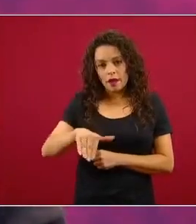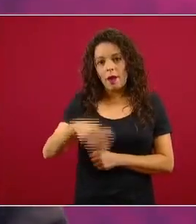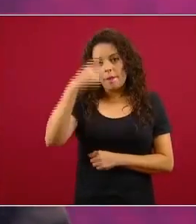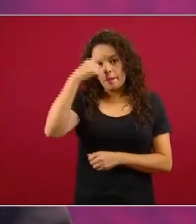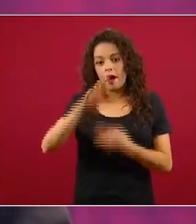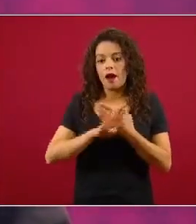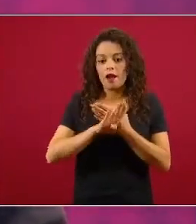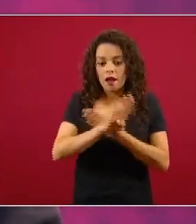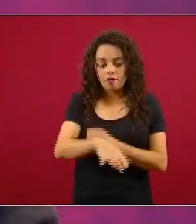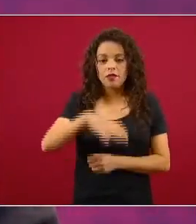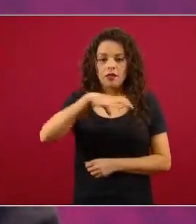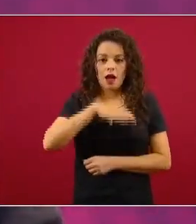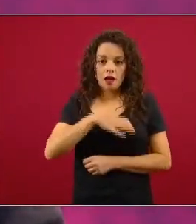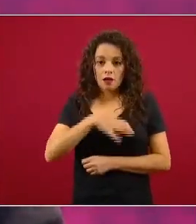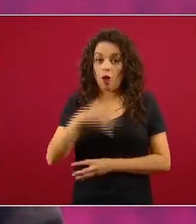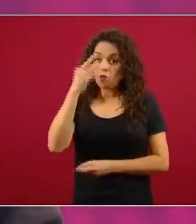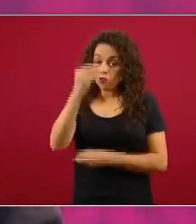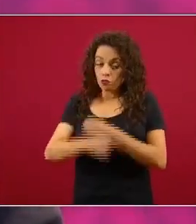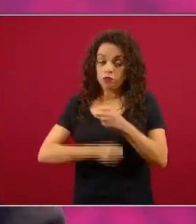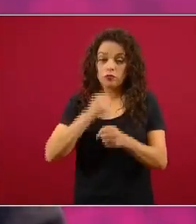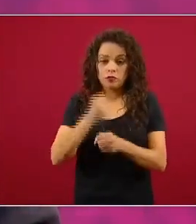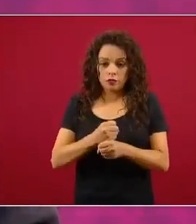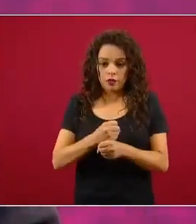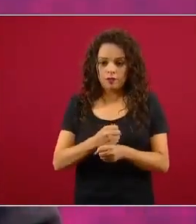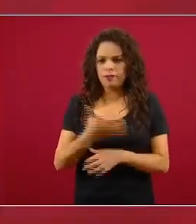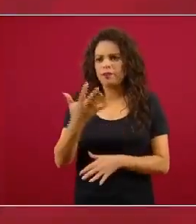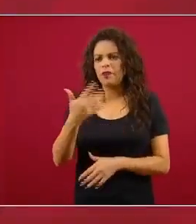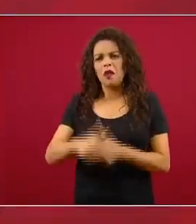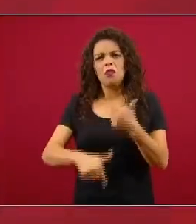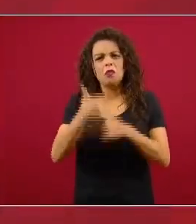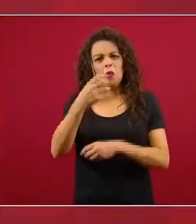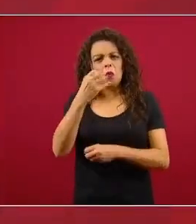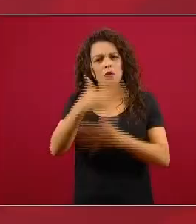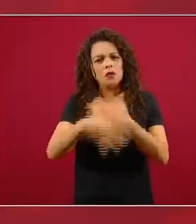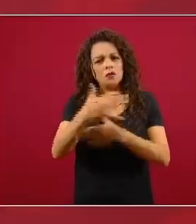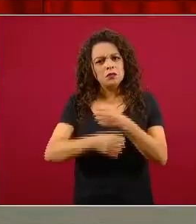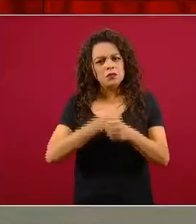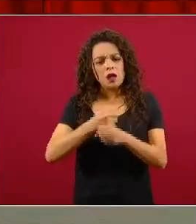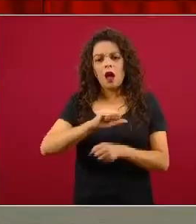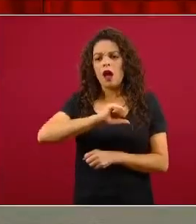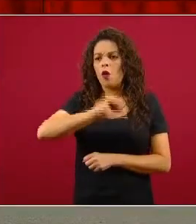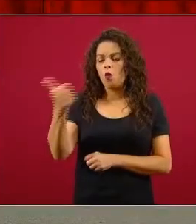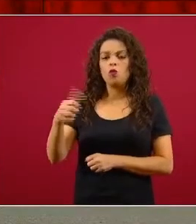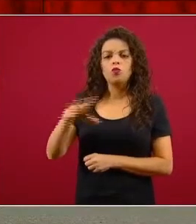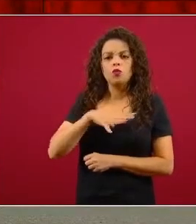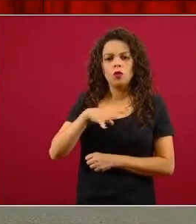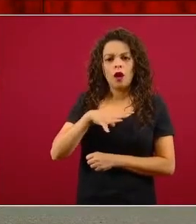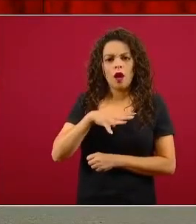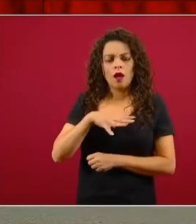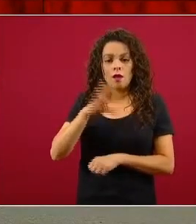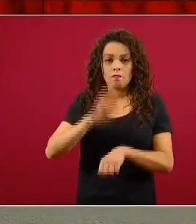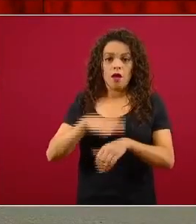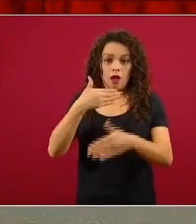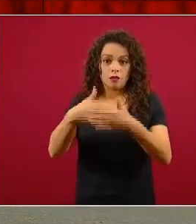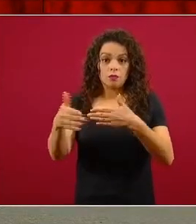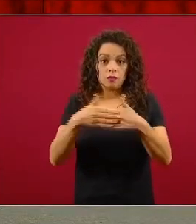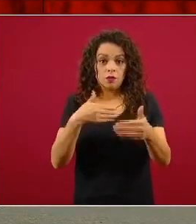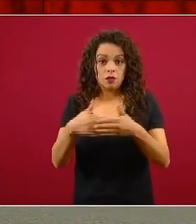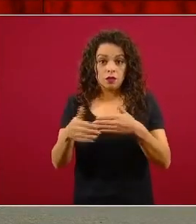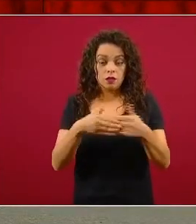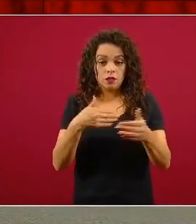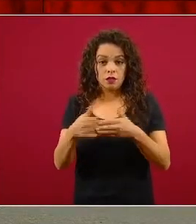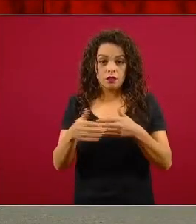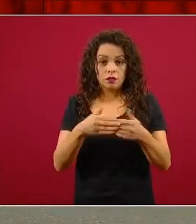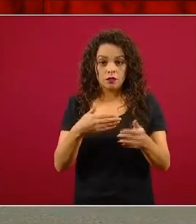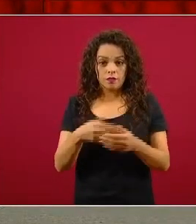Y desde hace unos 12 o 15 años se incorporó otra técnica más moderna, más allá